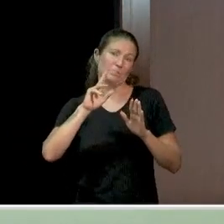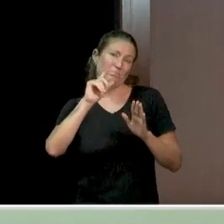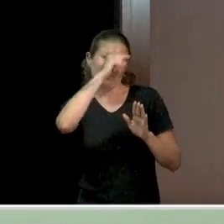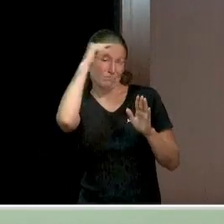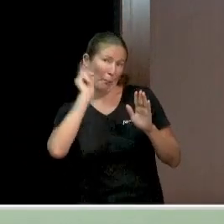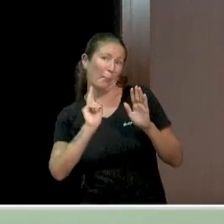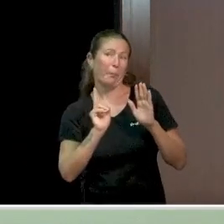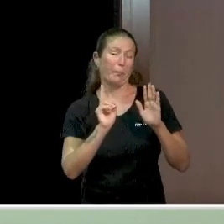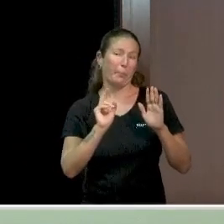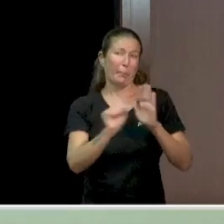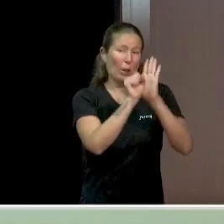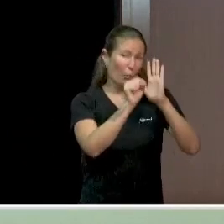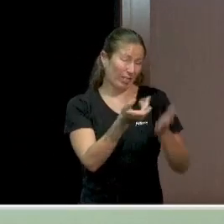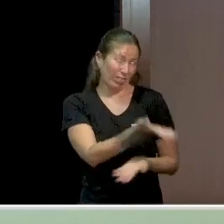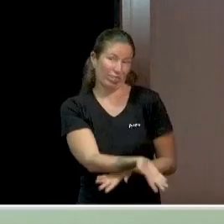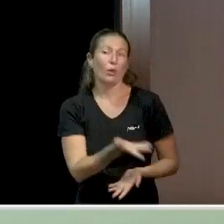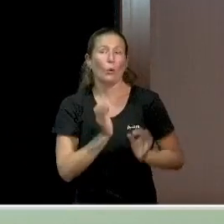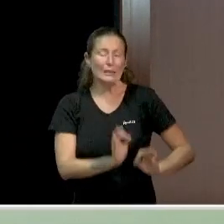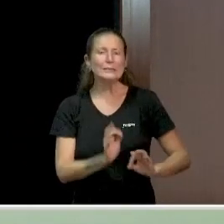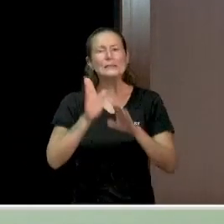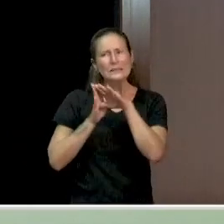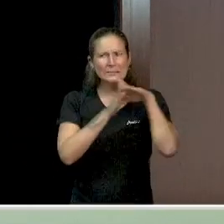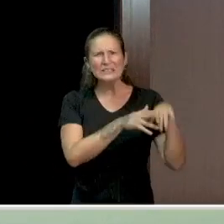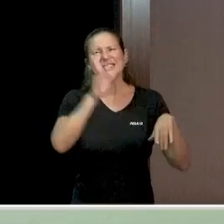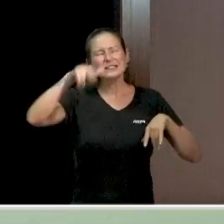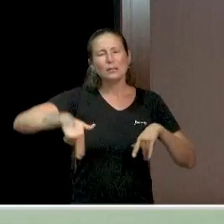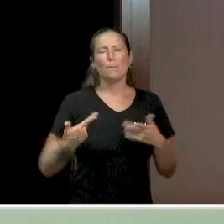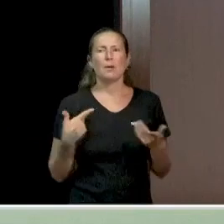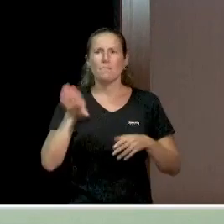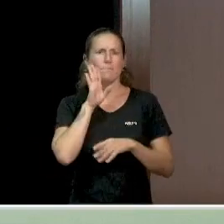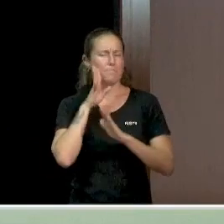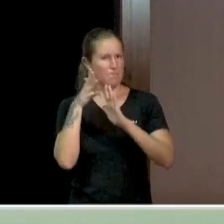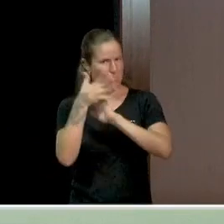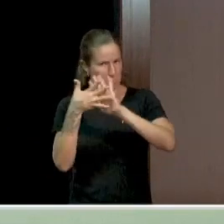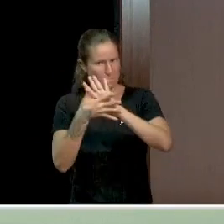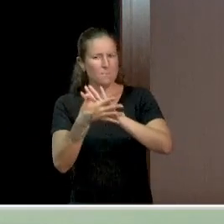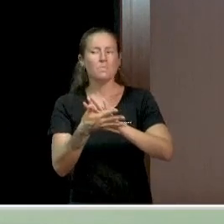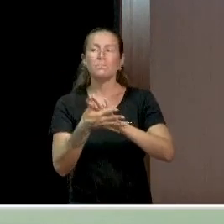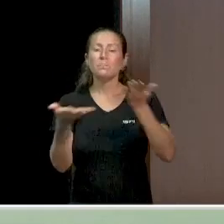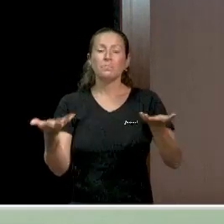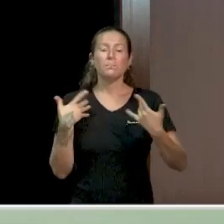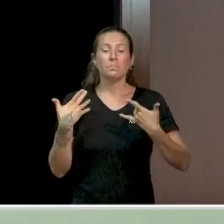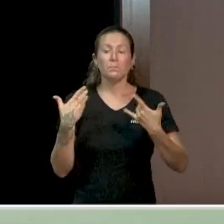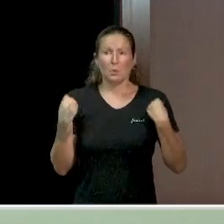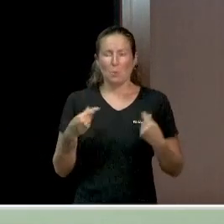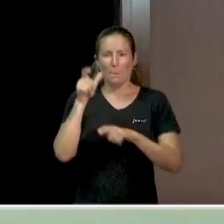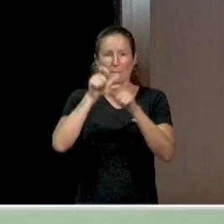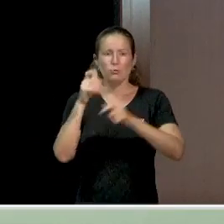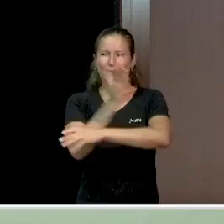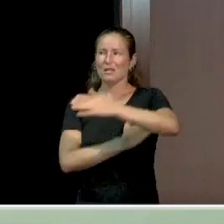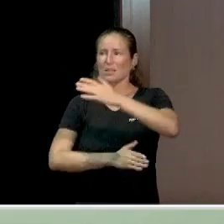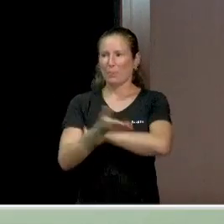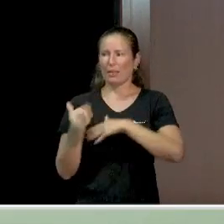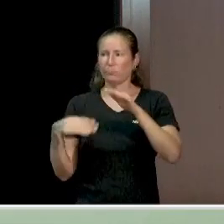haber. Y, por otra parte, respecto a lo que estaba comentando, ¿no?, de seguir manteniendo a personas con